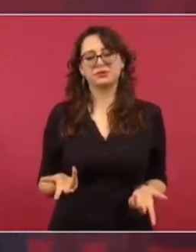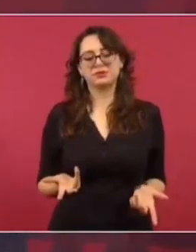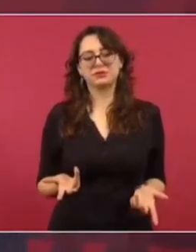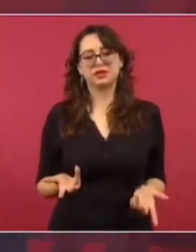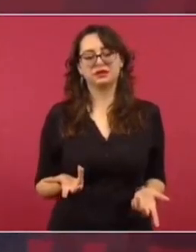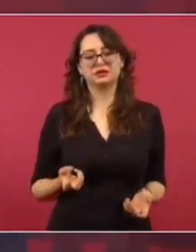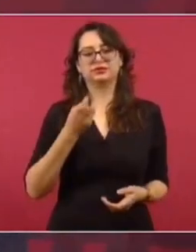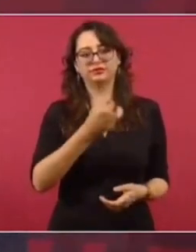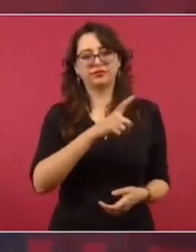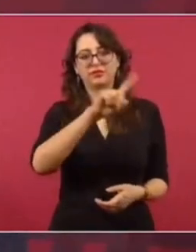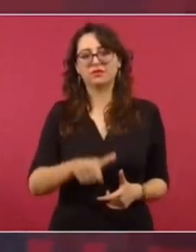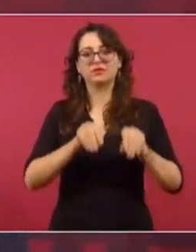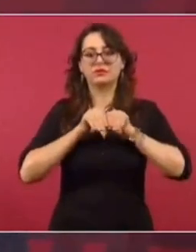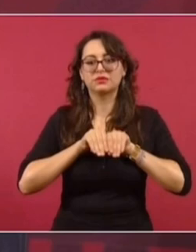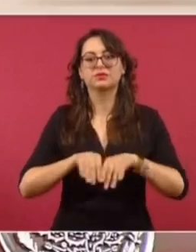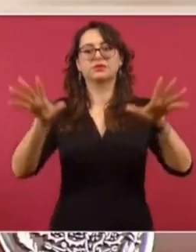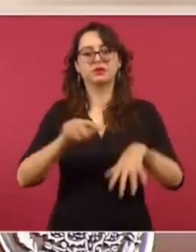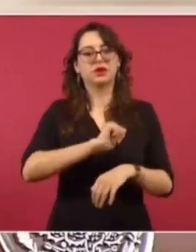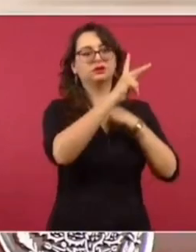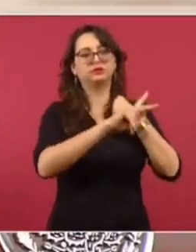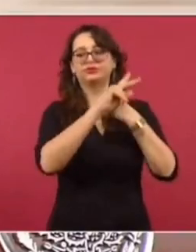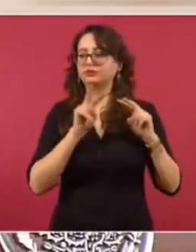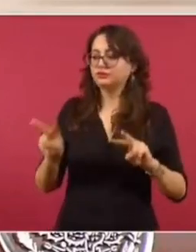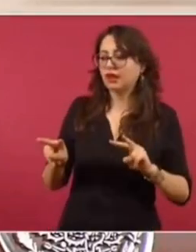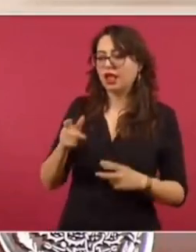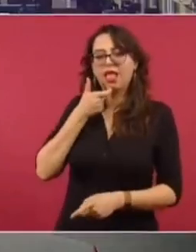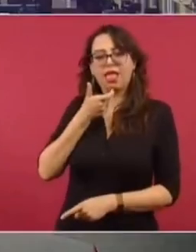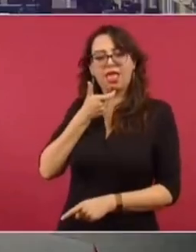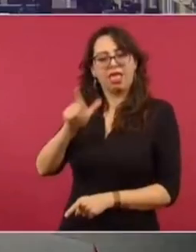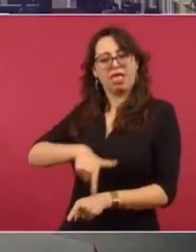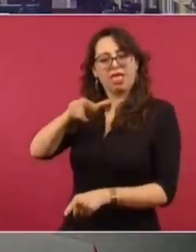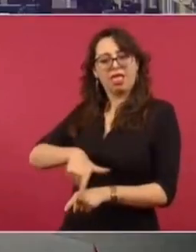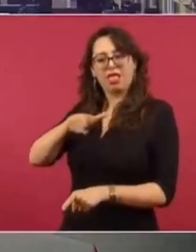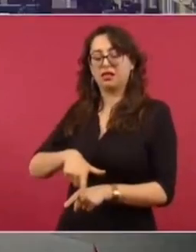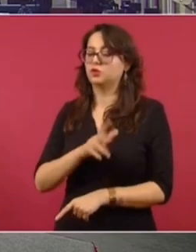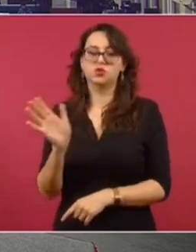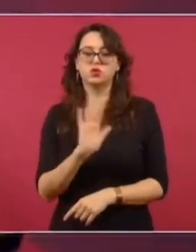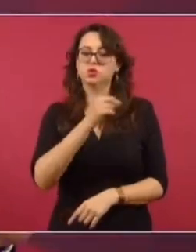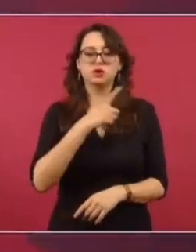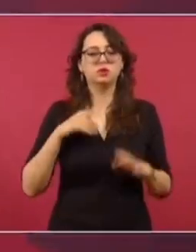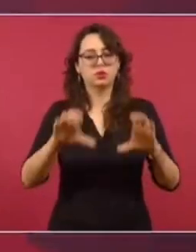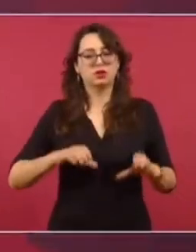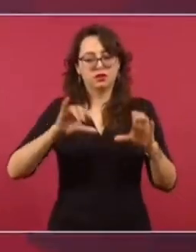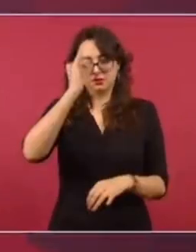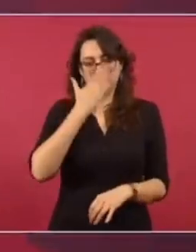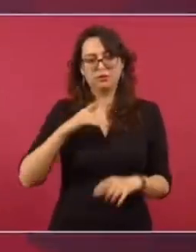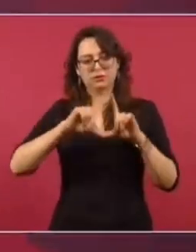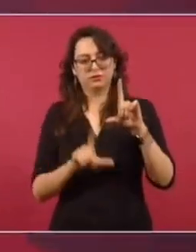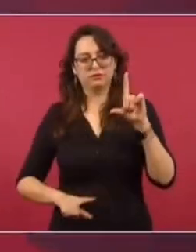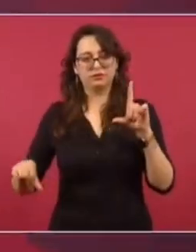colonia y no aceptan de que somos un país independiente y soberano. Entonces hay que cuidarse y hay que cuidar la investidura